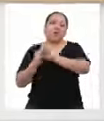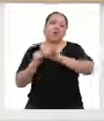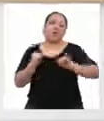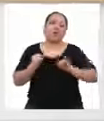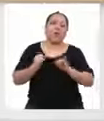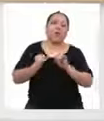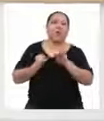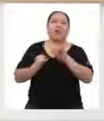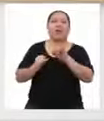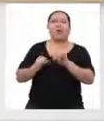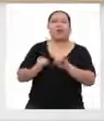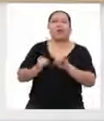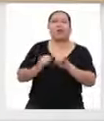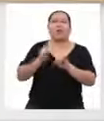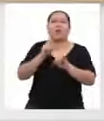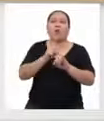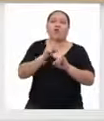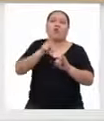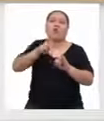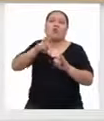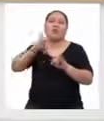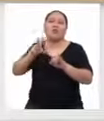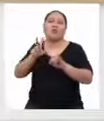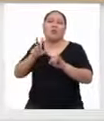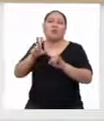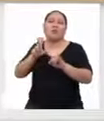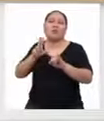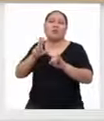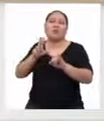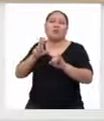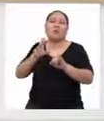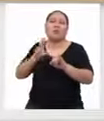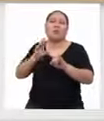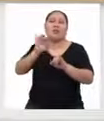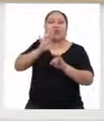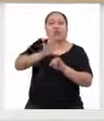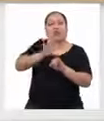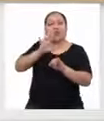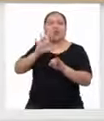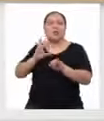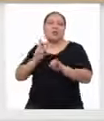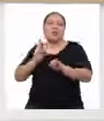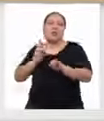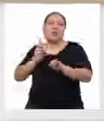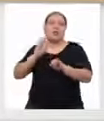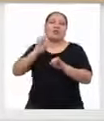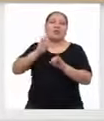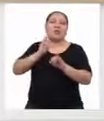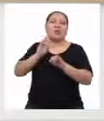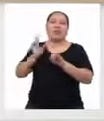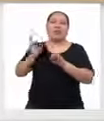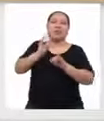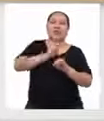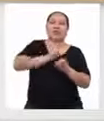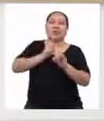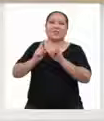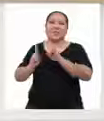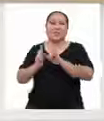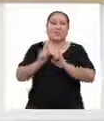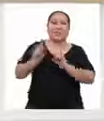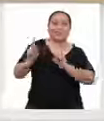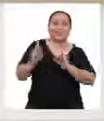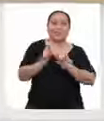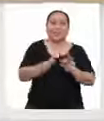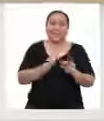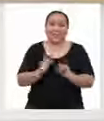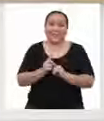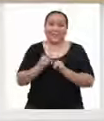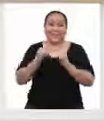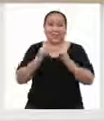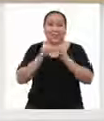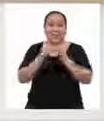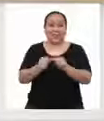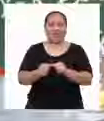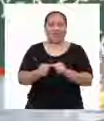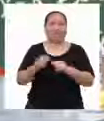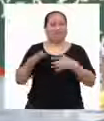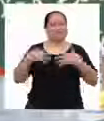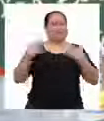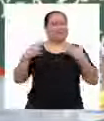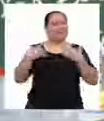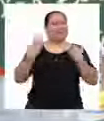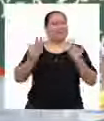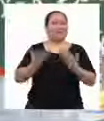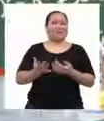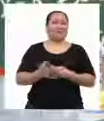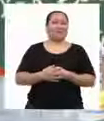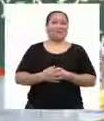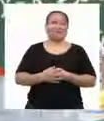adelante y cuentas 1, 2, 3, 5, 6, 7 y vuelta. Me mantengo en actividad y me sube el ánimo.